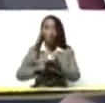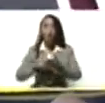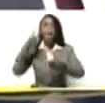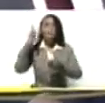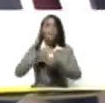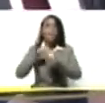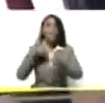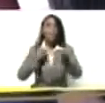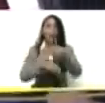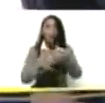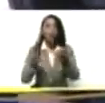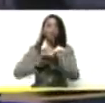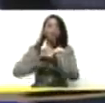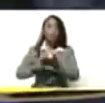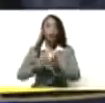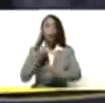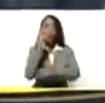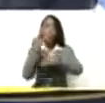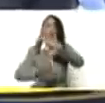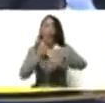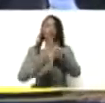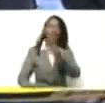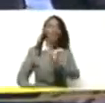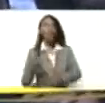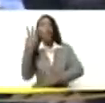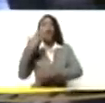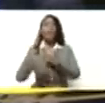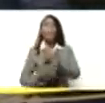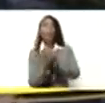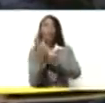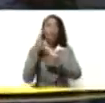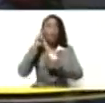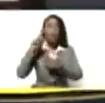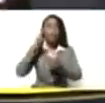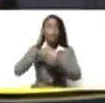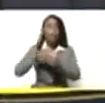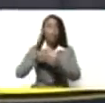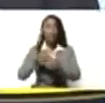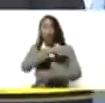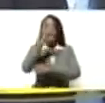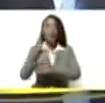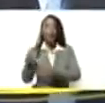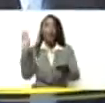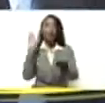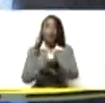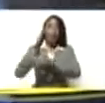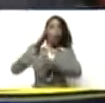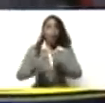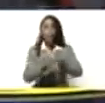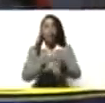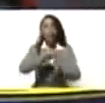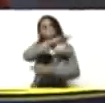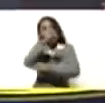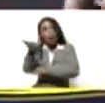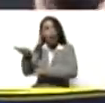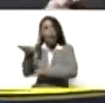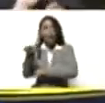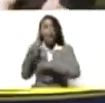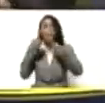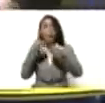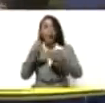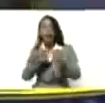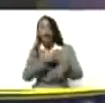uno de los proyectos fundamentales del alba petrocaribe que volverá a surcar los caminos y los mares del caribe para